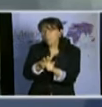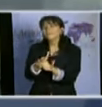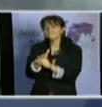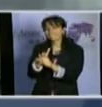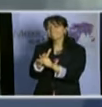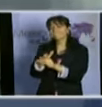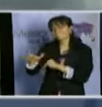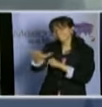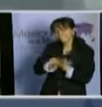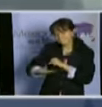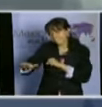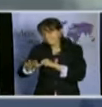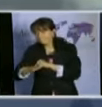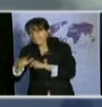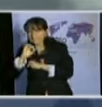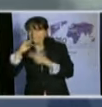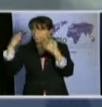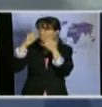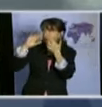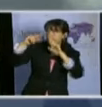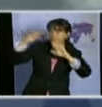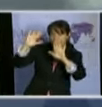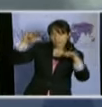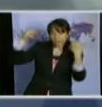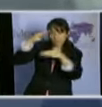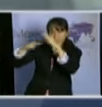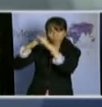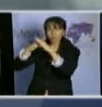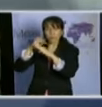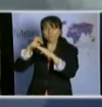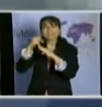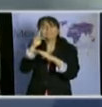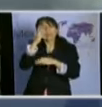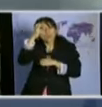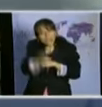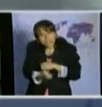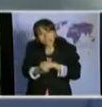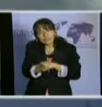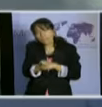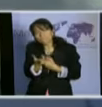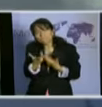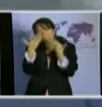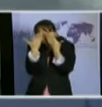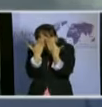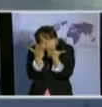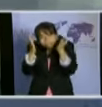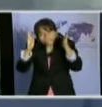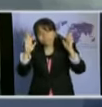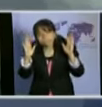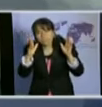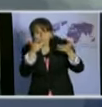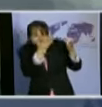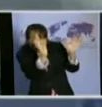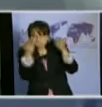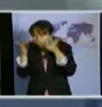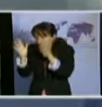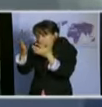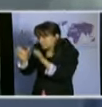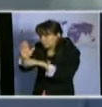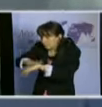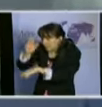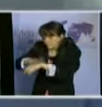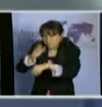los temas exclusivos del Senado, se abra a diferentes paneles como los vimos en estos 4